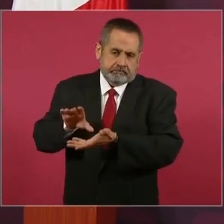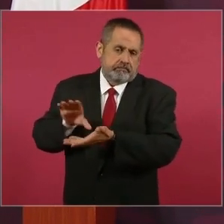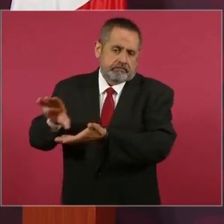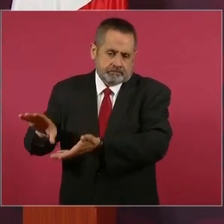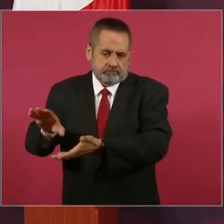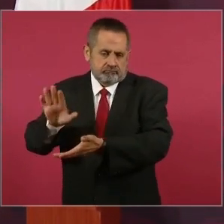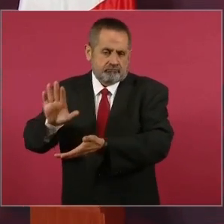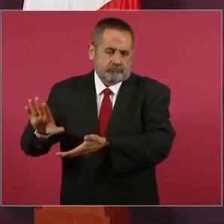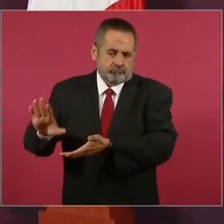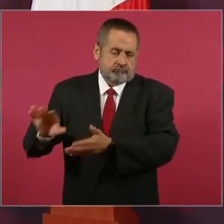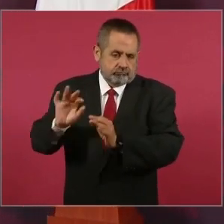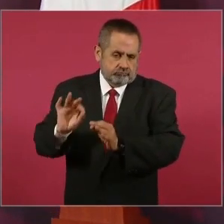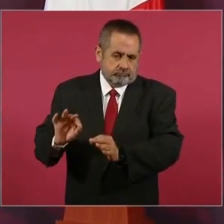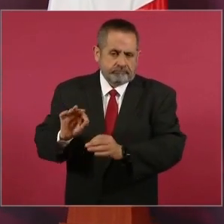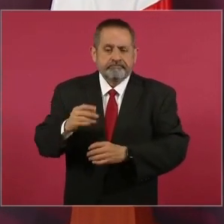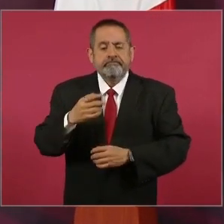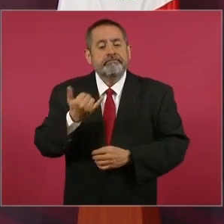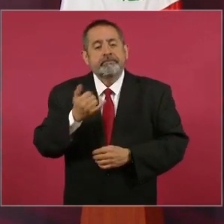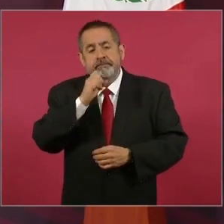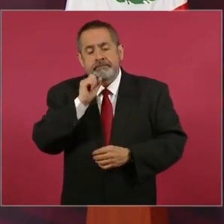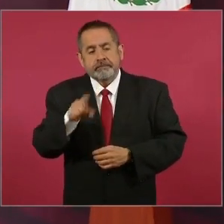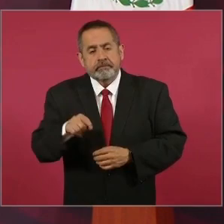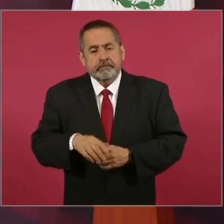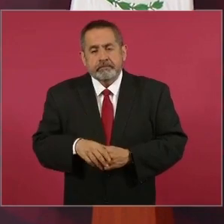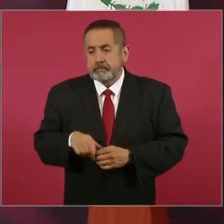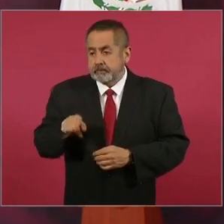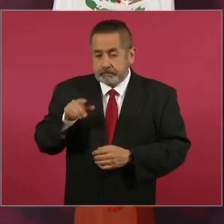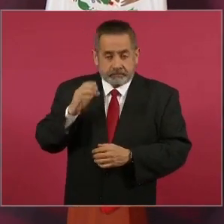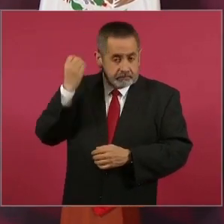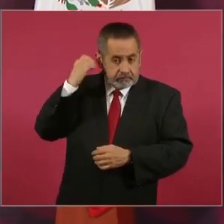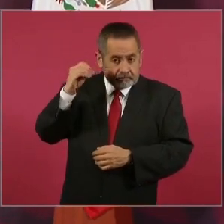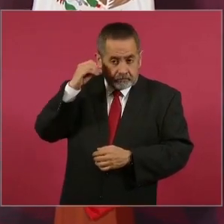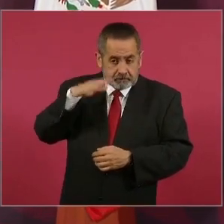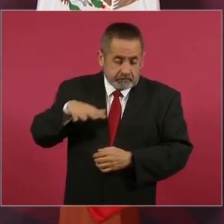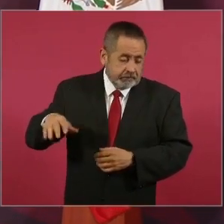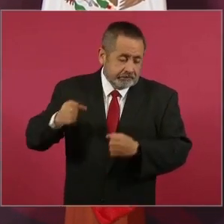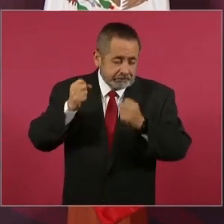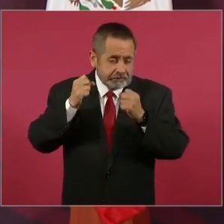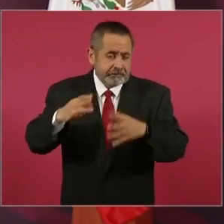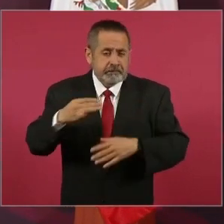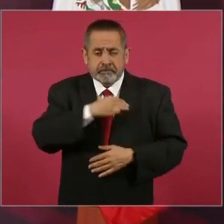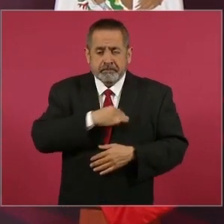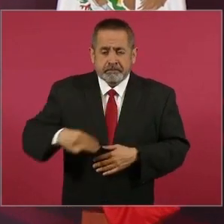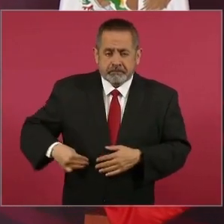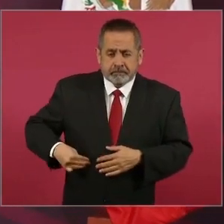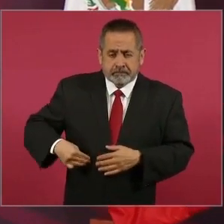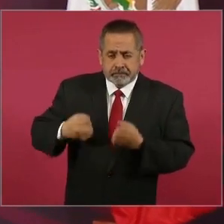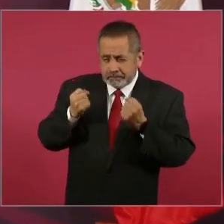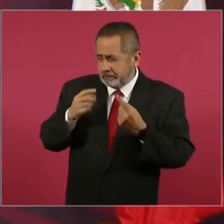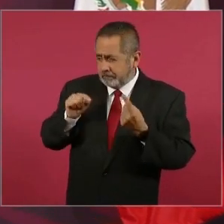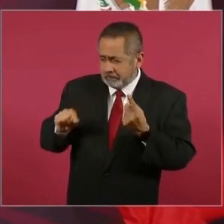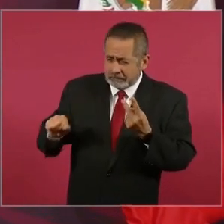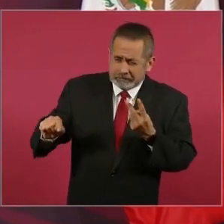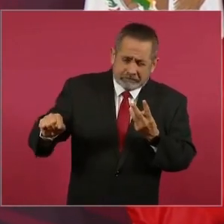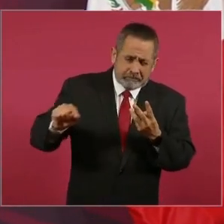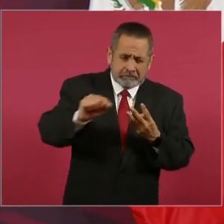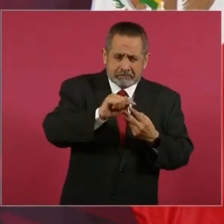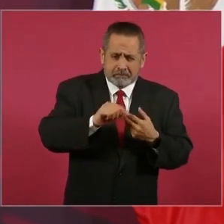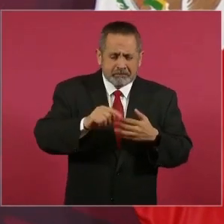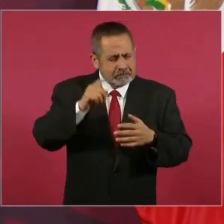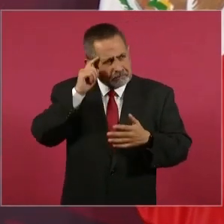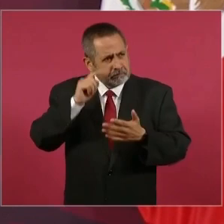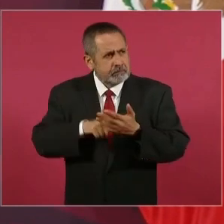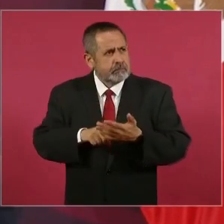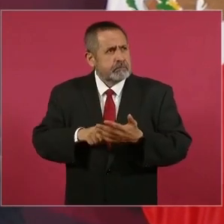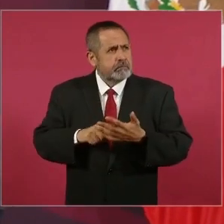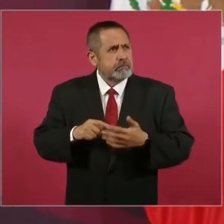porque son muchos municipios es el quinto o